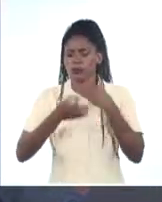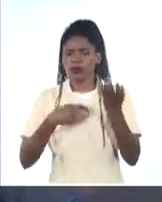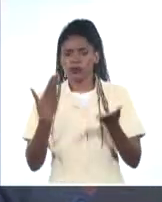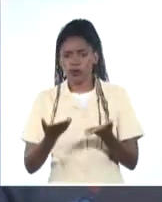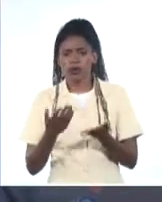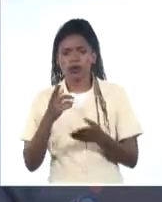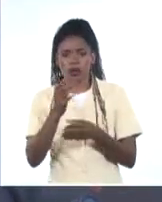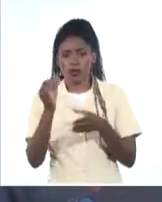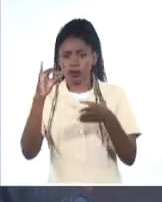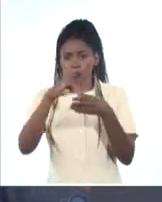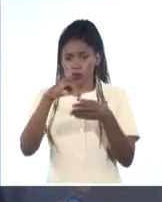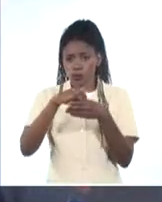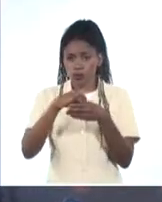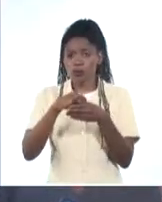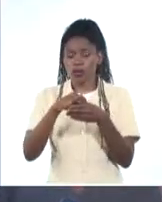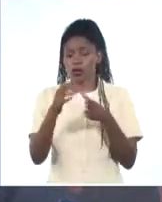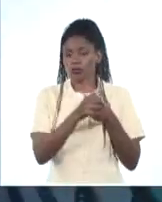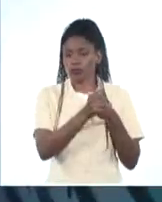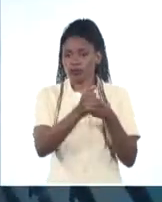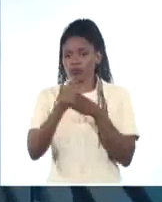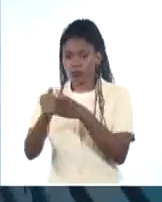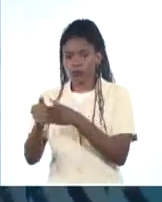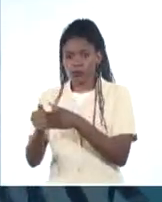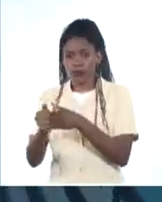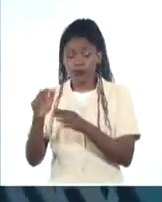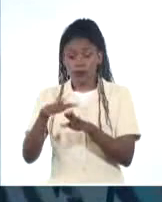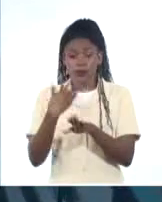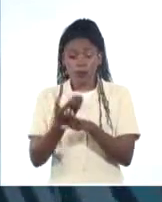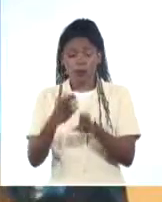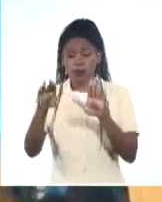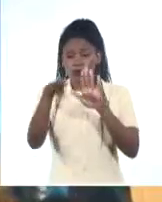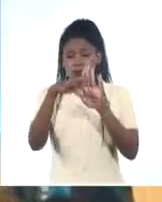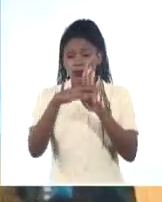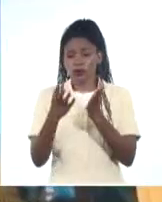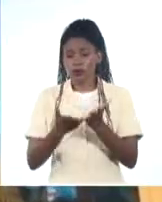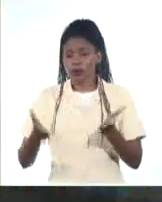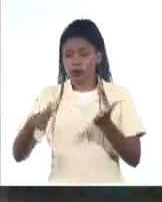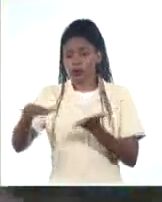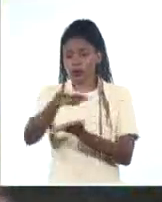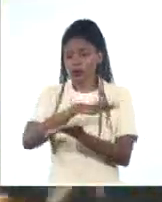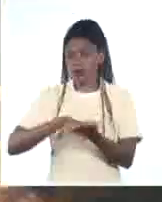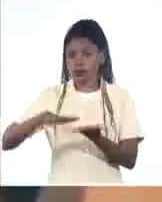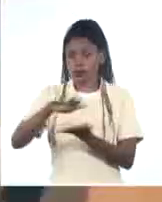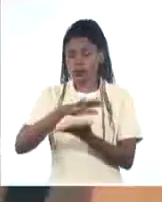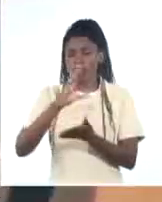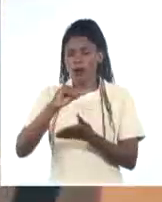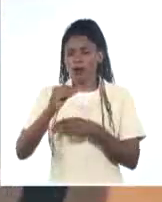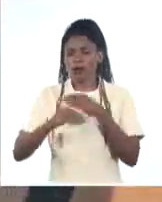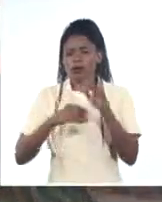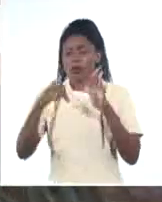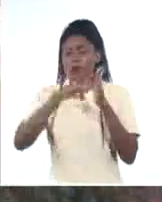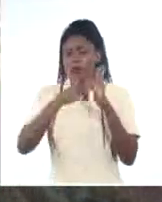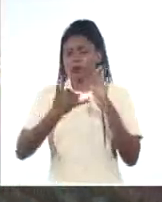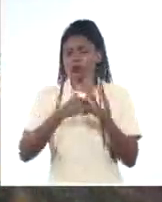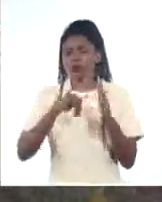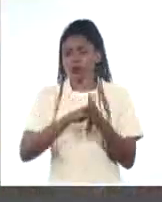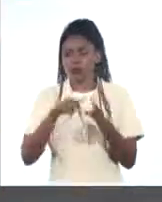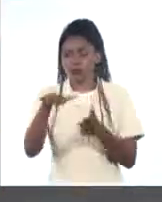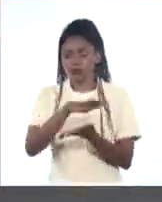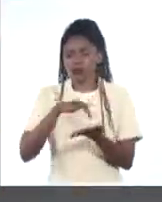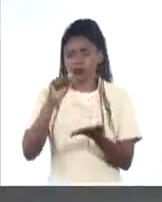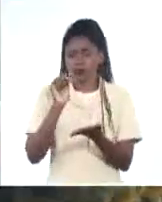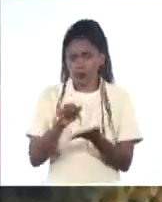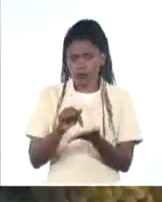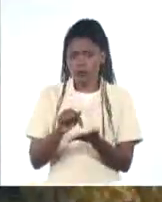de la institución que dirige, insertada en los programas de desarrollo territorial basados en proyectos locales con la